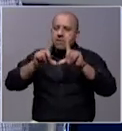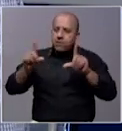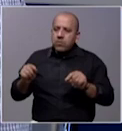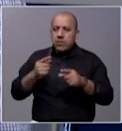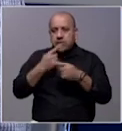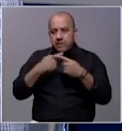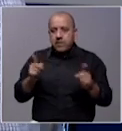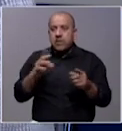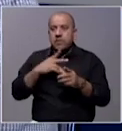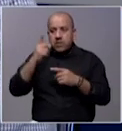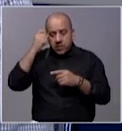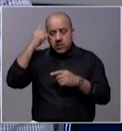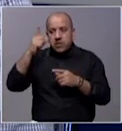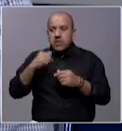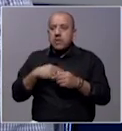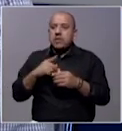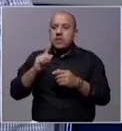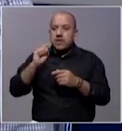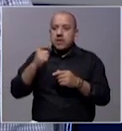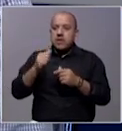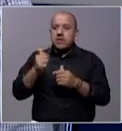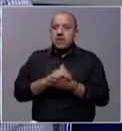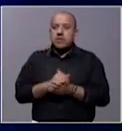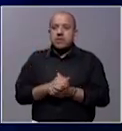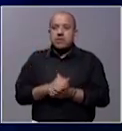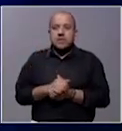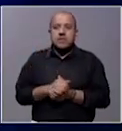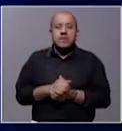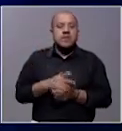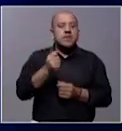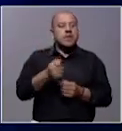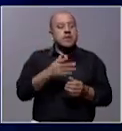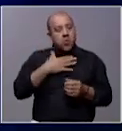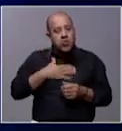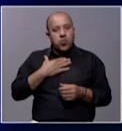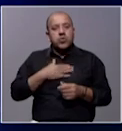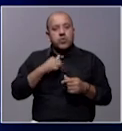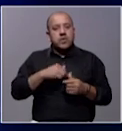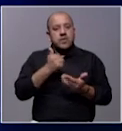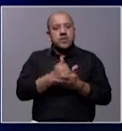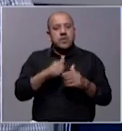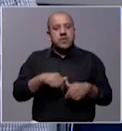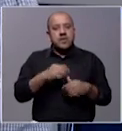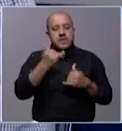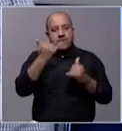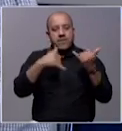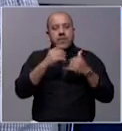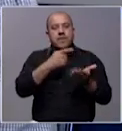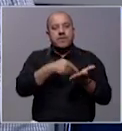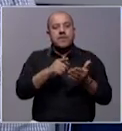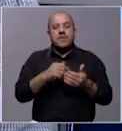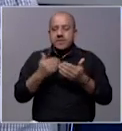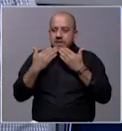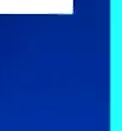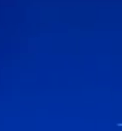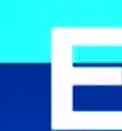inteligentes y poder ganar la intendencia de montevideo bien diputado para darle un gusto que haya estado con nosotros en el informe capital muchas gracias pilar por la